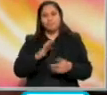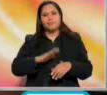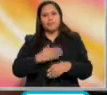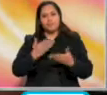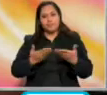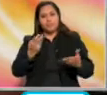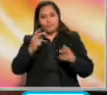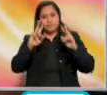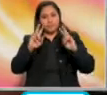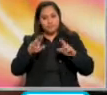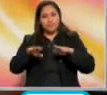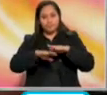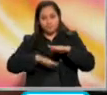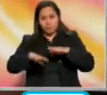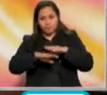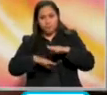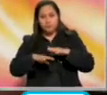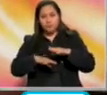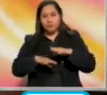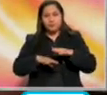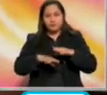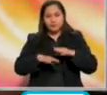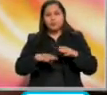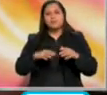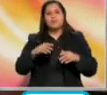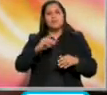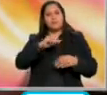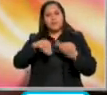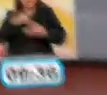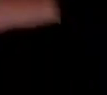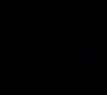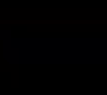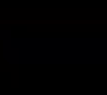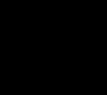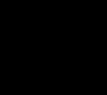presentarnos este tema que es básico Claro. en todos los hogares. Sí. Nosotros seguimos hablando de...